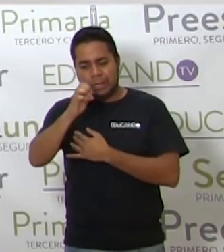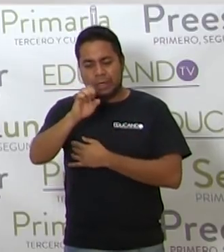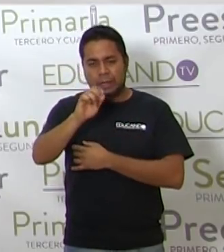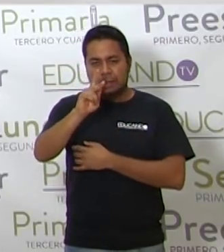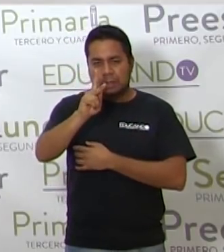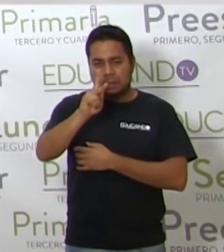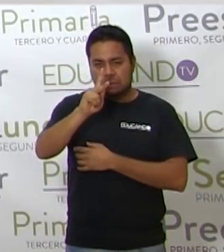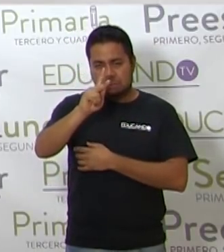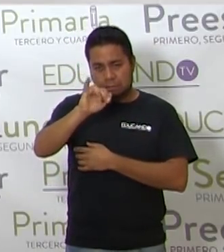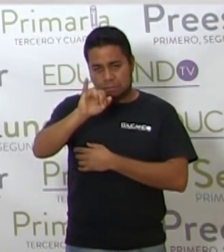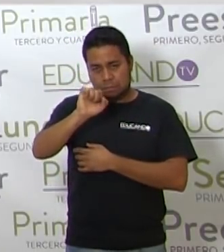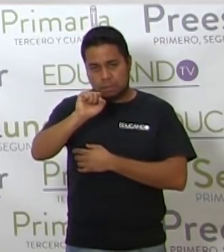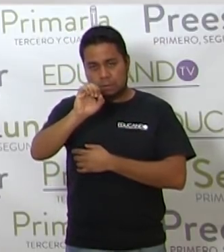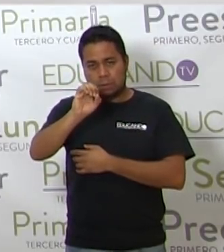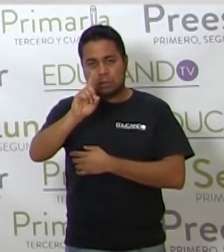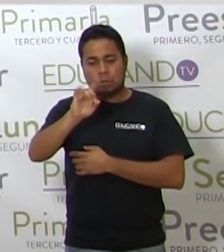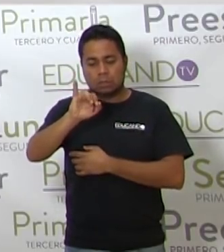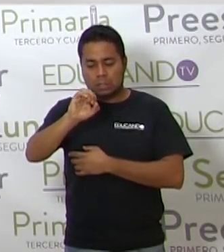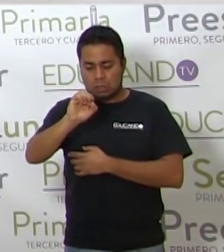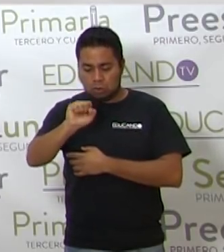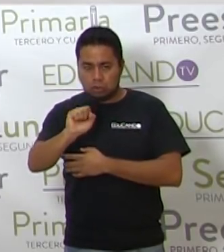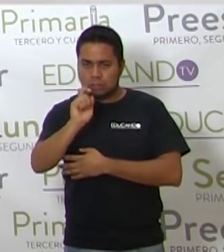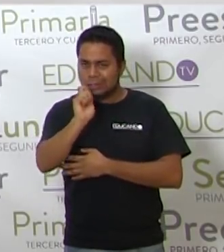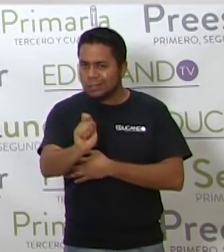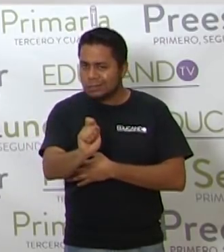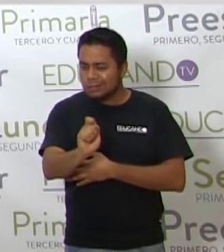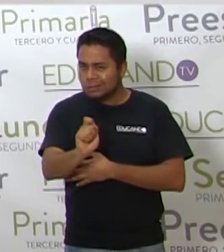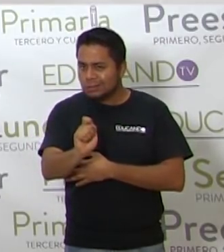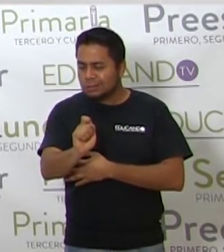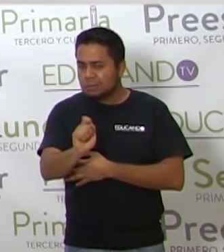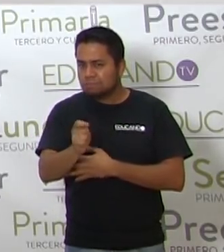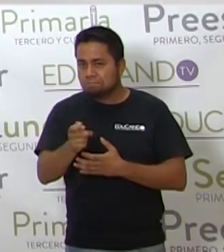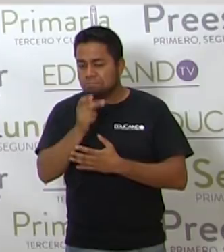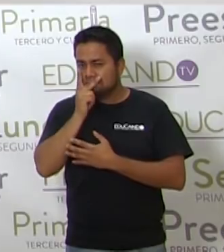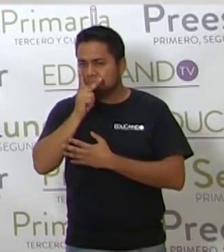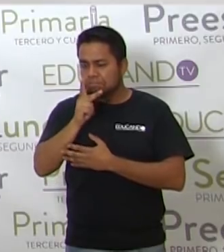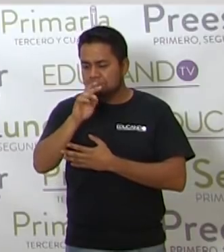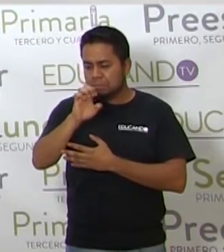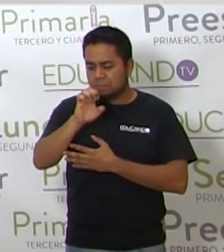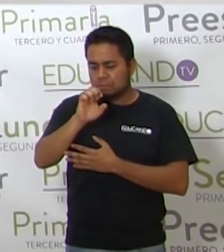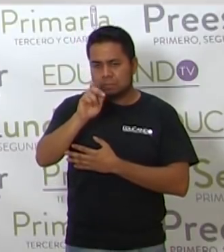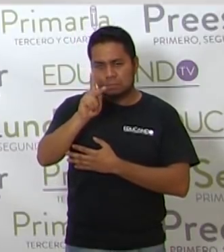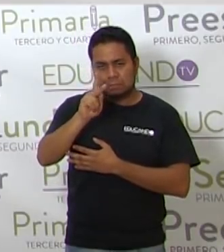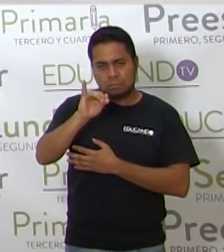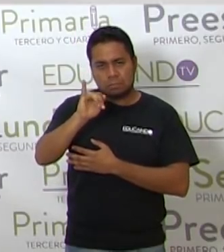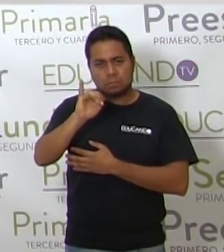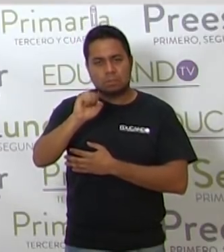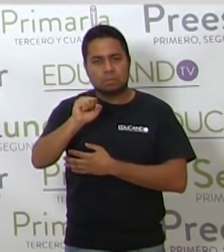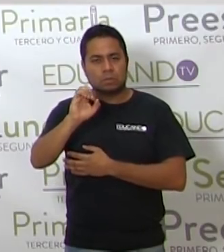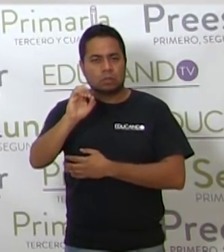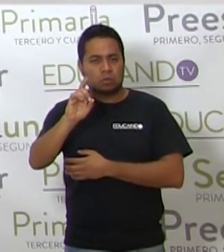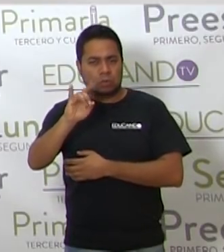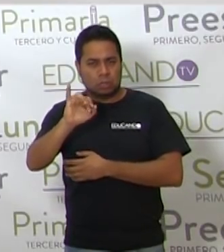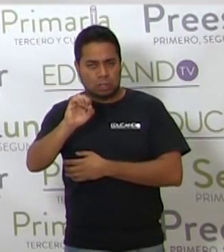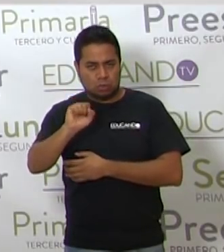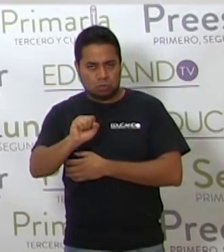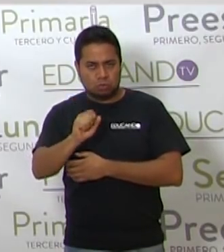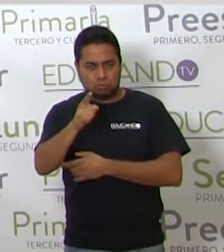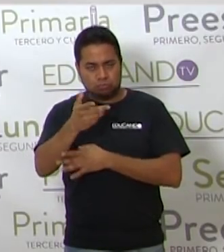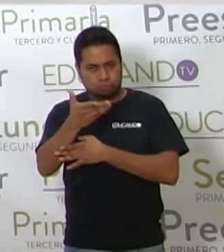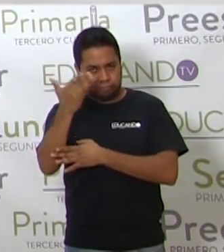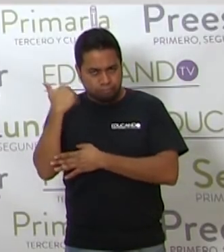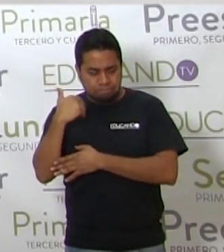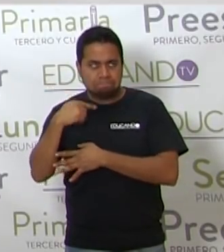Los episodios. ¿Y qué serán los episodios? Tú en algún momento,